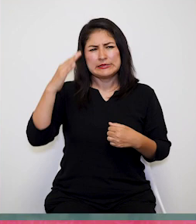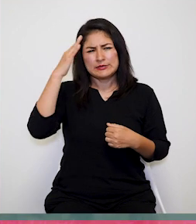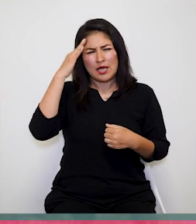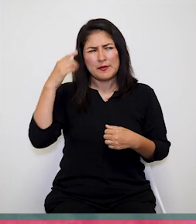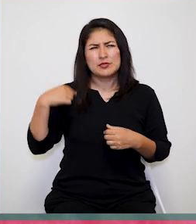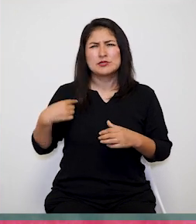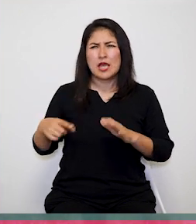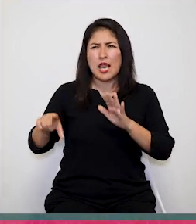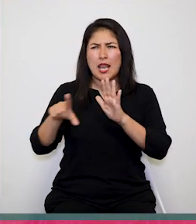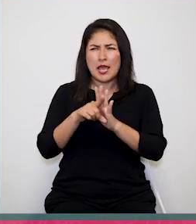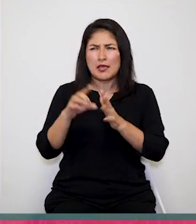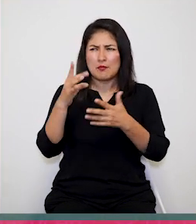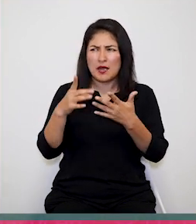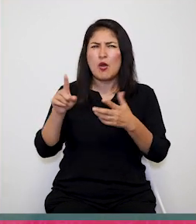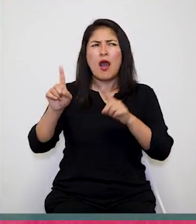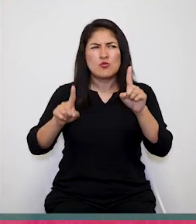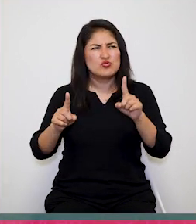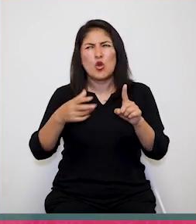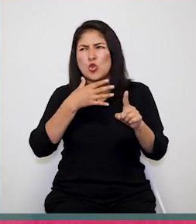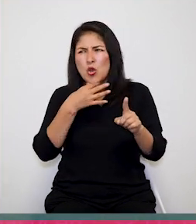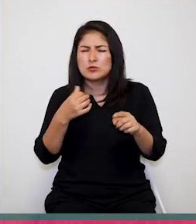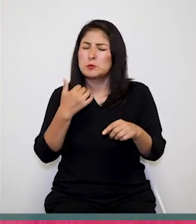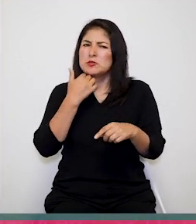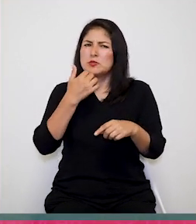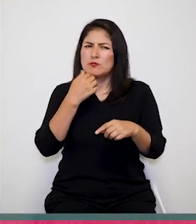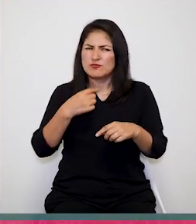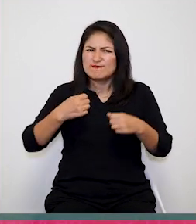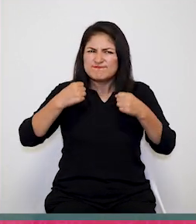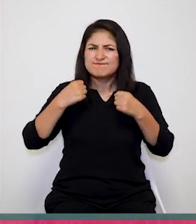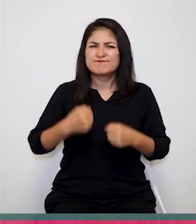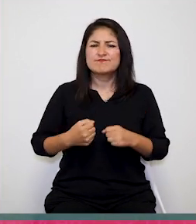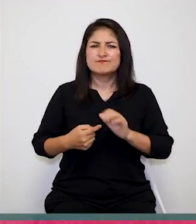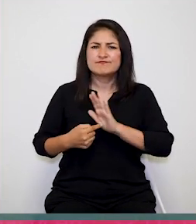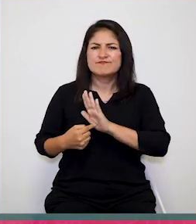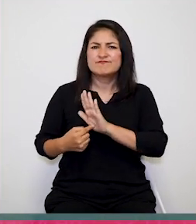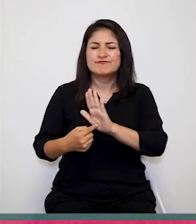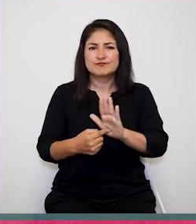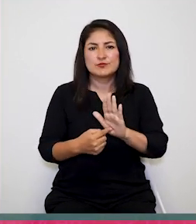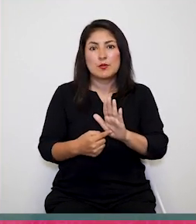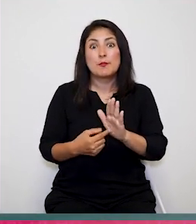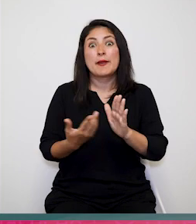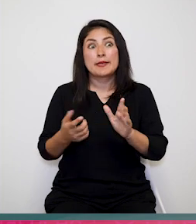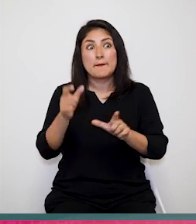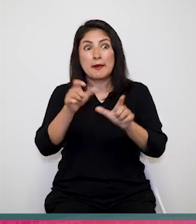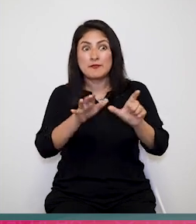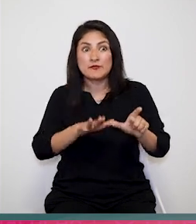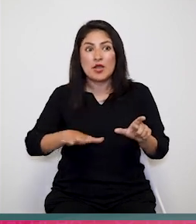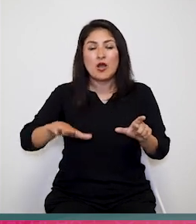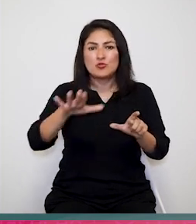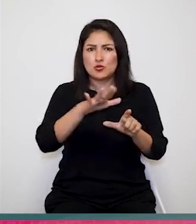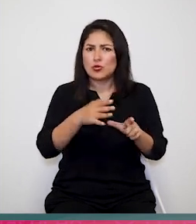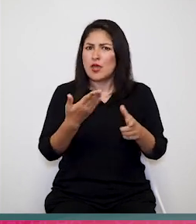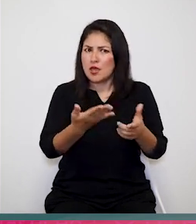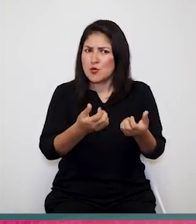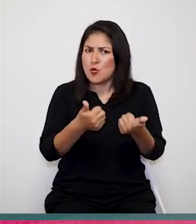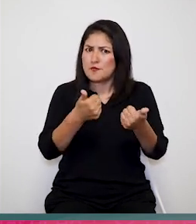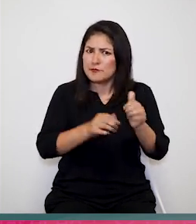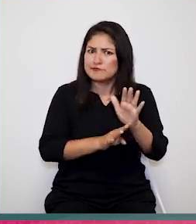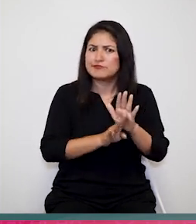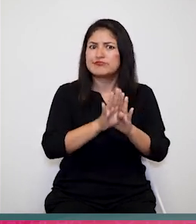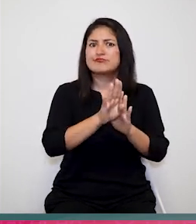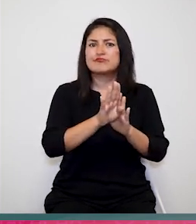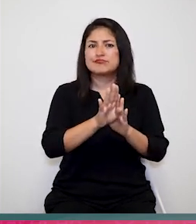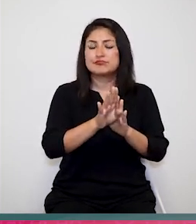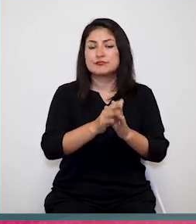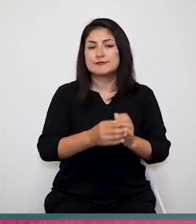va a tener objeciones, pero si el propósito que se pretende es algo meritorio para el país,